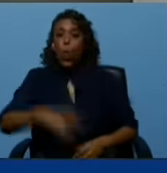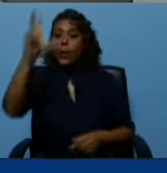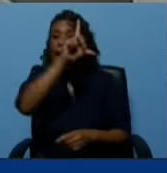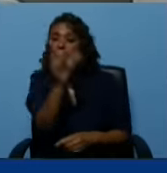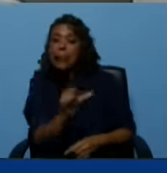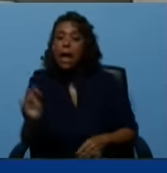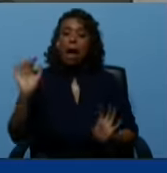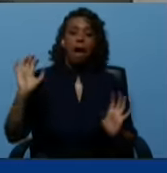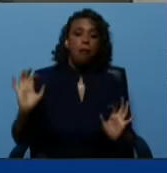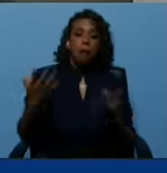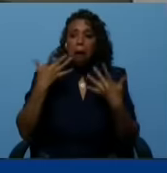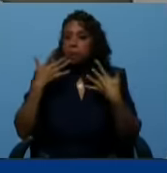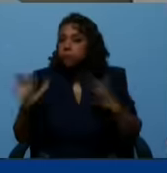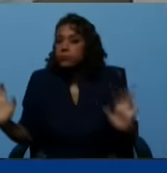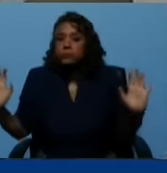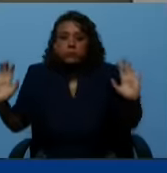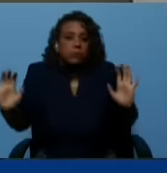Italia,